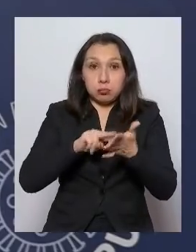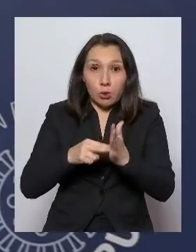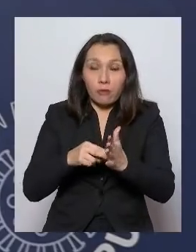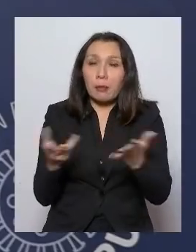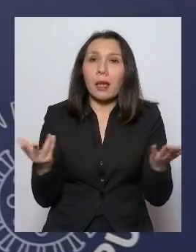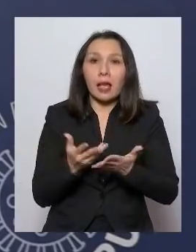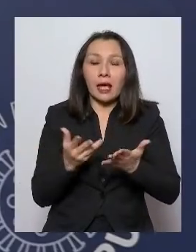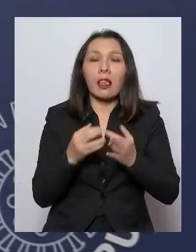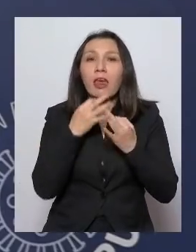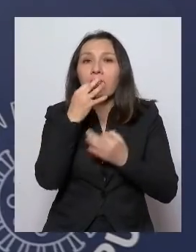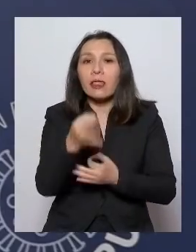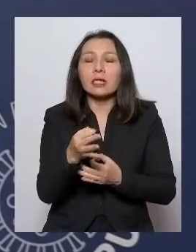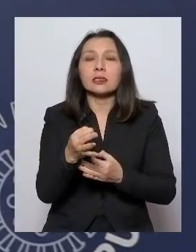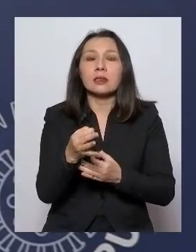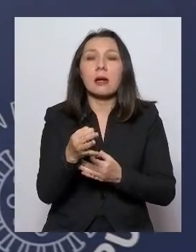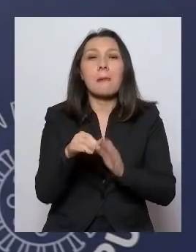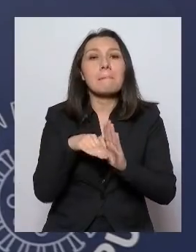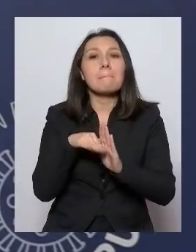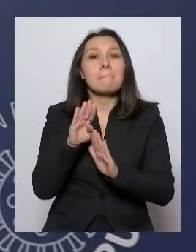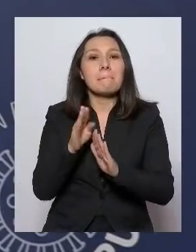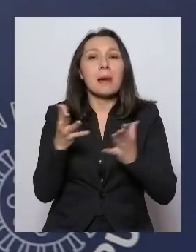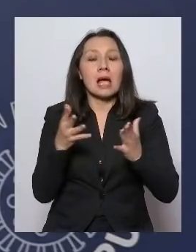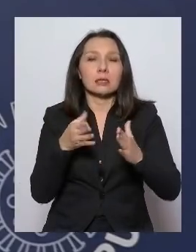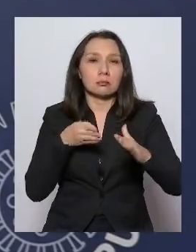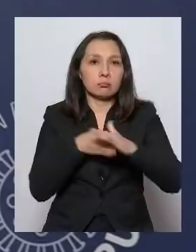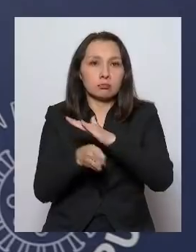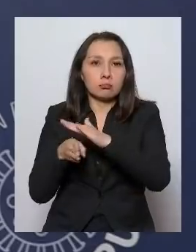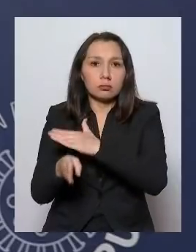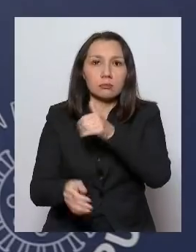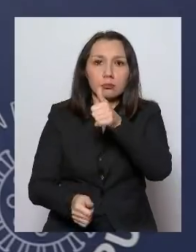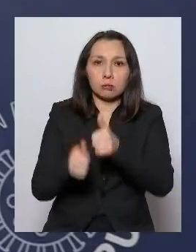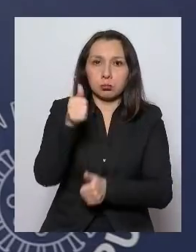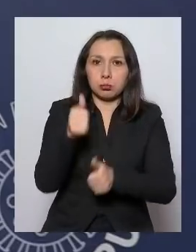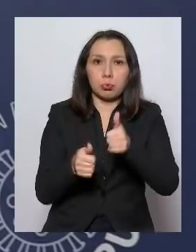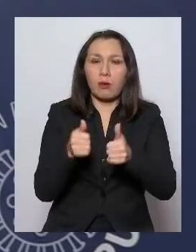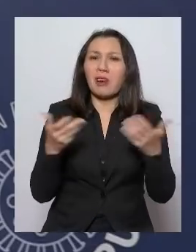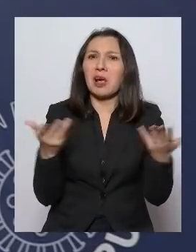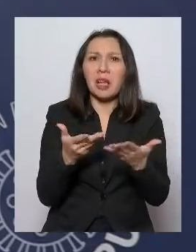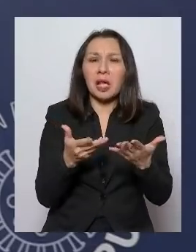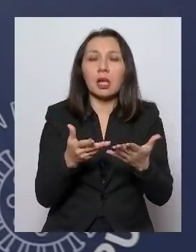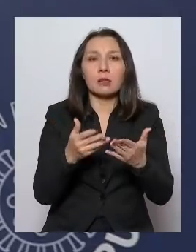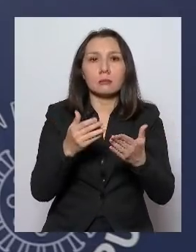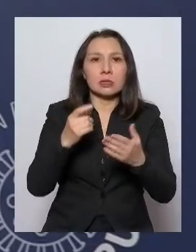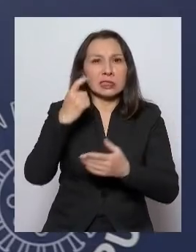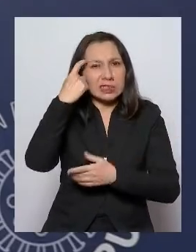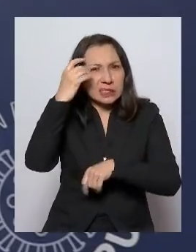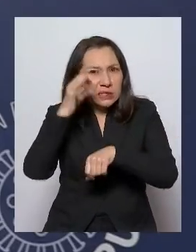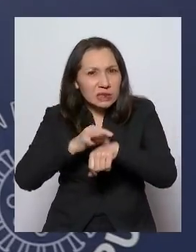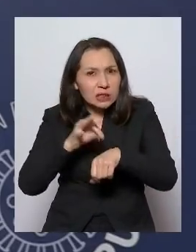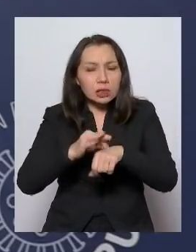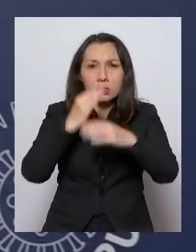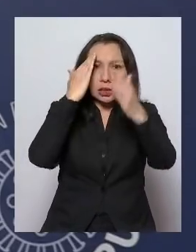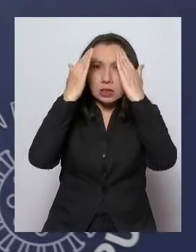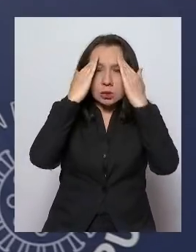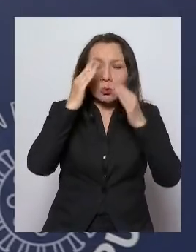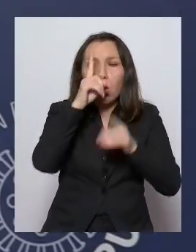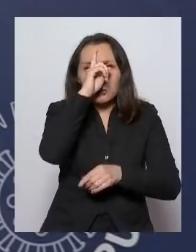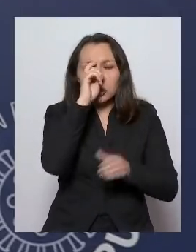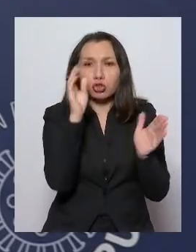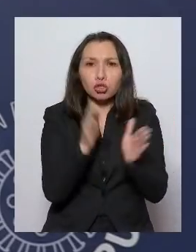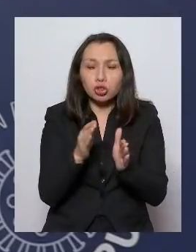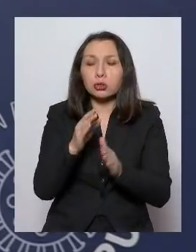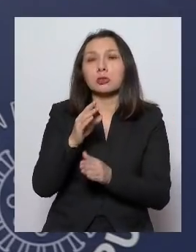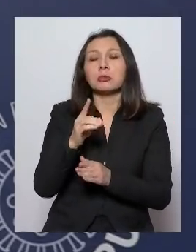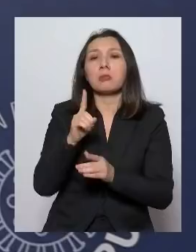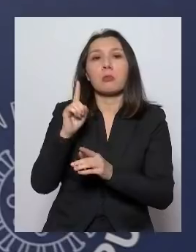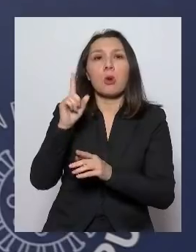a un mayor acceso a profesionales, psiquiatras, psicólogos, en la atención primaria, en el mundo